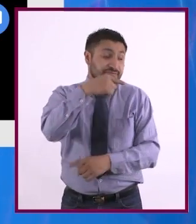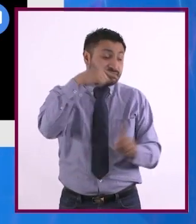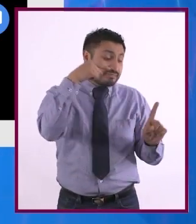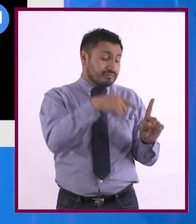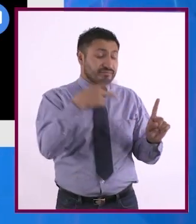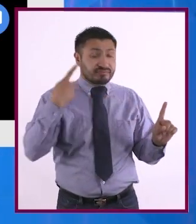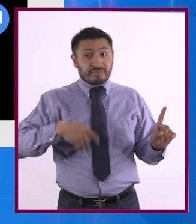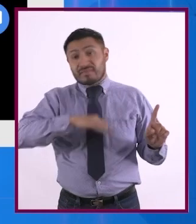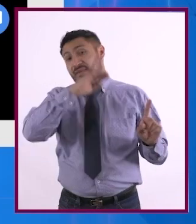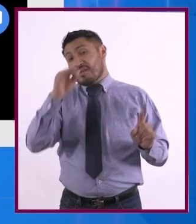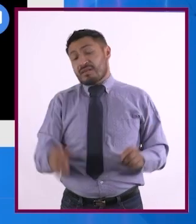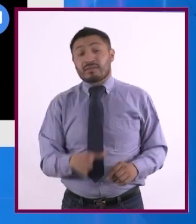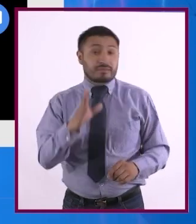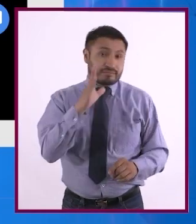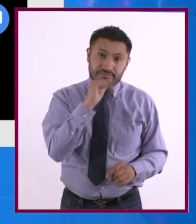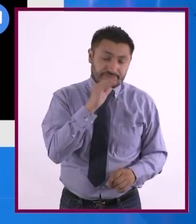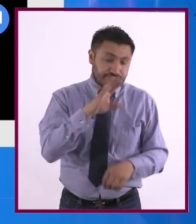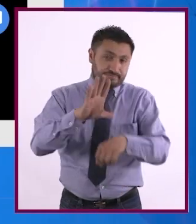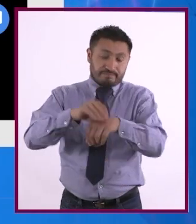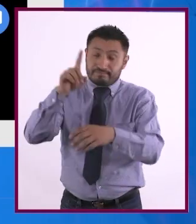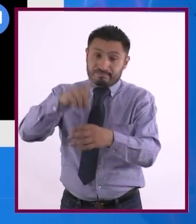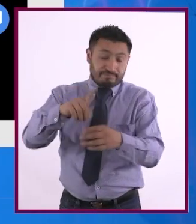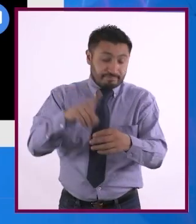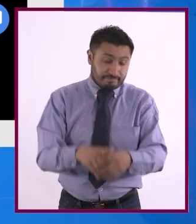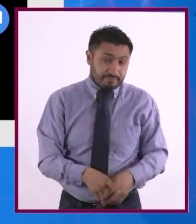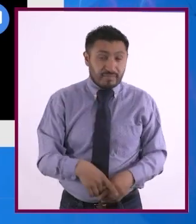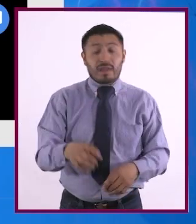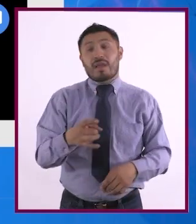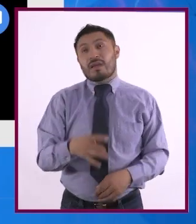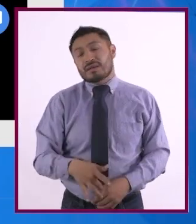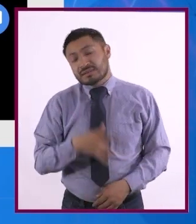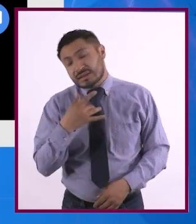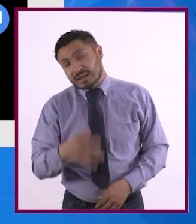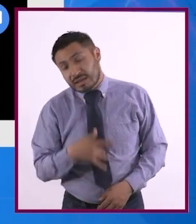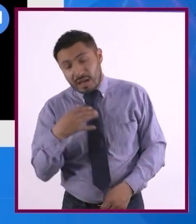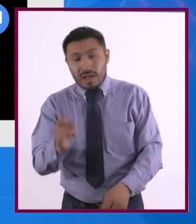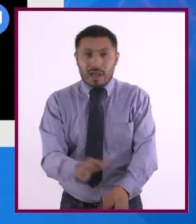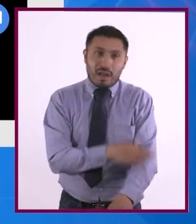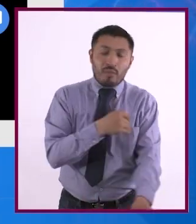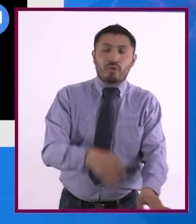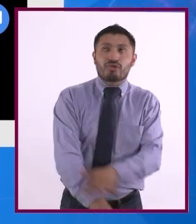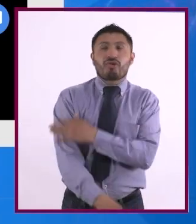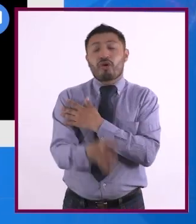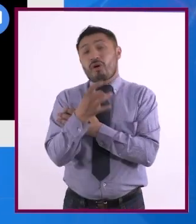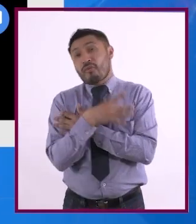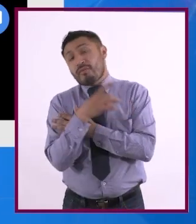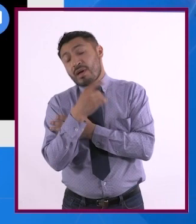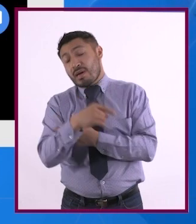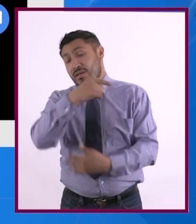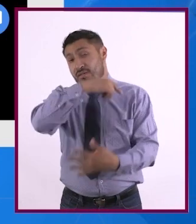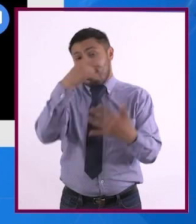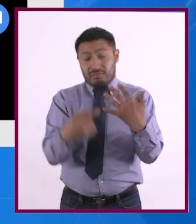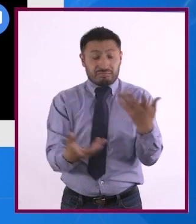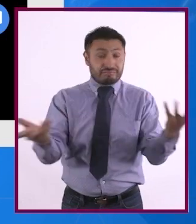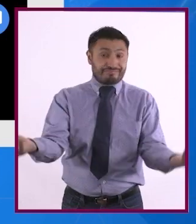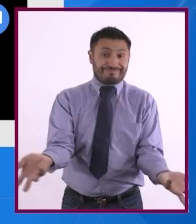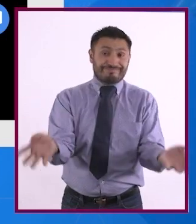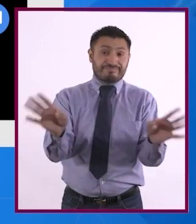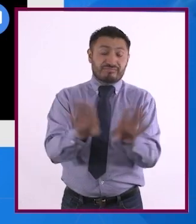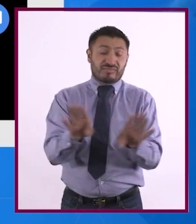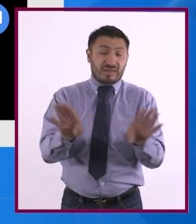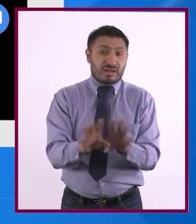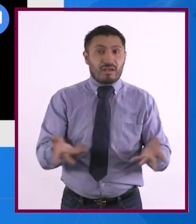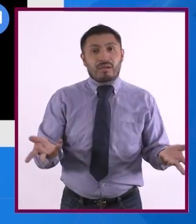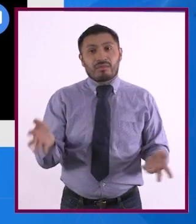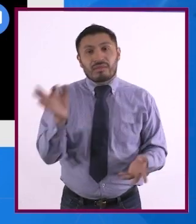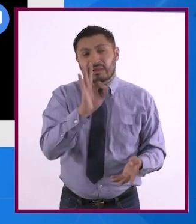los sentimientos, las emociones, la preocupación, el miedo, la ansiedad que uno experimenta cuando está enfermo, cuando tenemos un familiar enfrente, pues hacen que